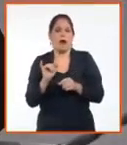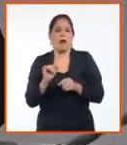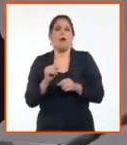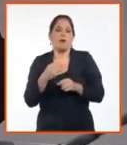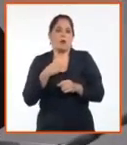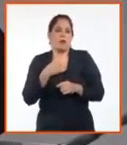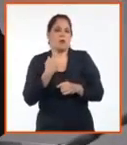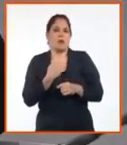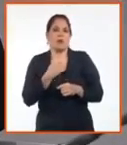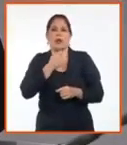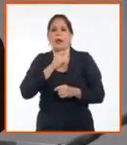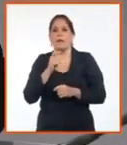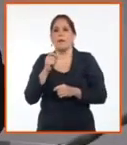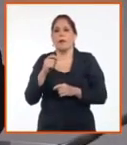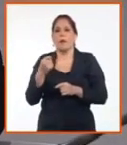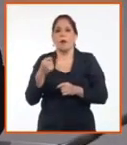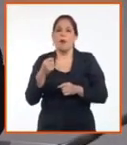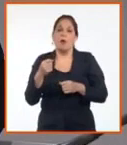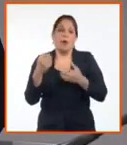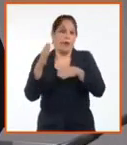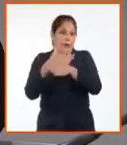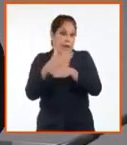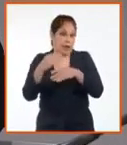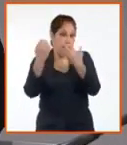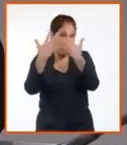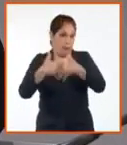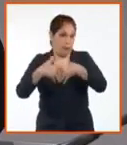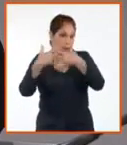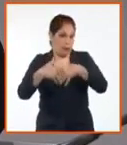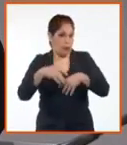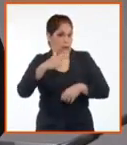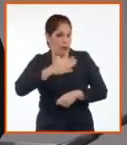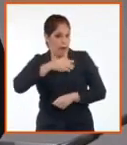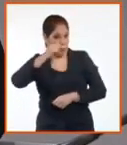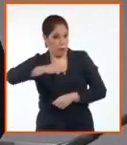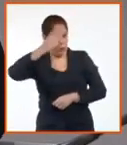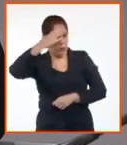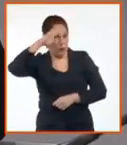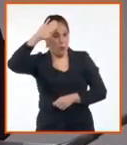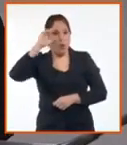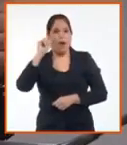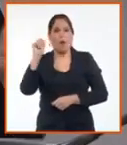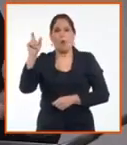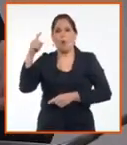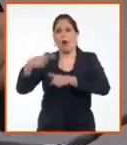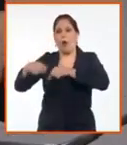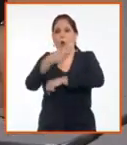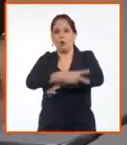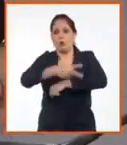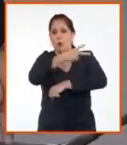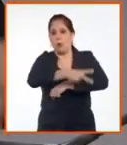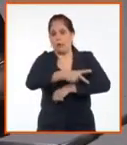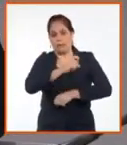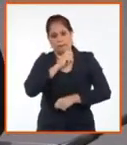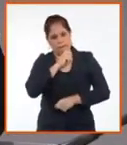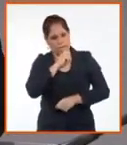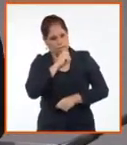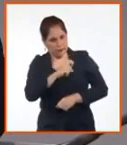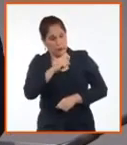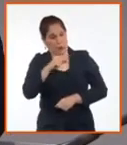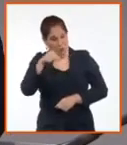tuviéramos que todos estos productos que hoy se fabrican nacionalmente tuviéramos que adquirirlo incluso a los precios hoy